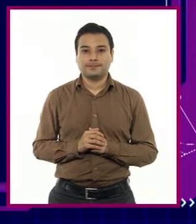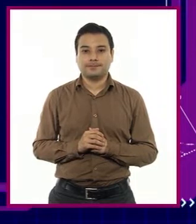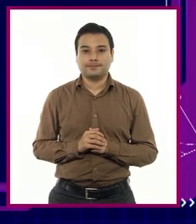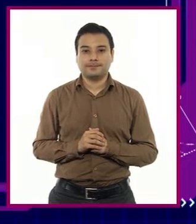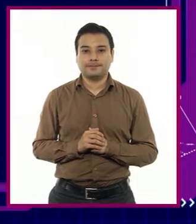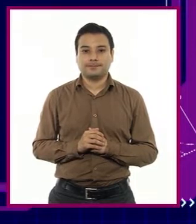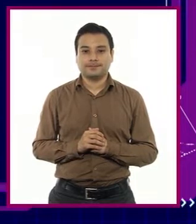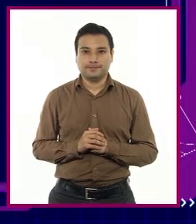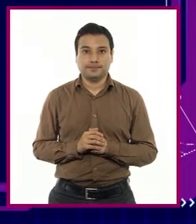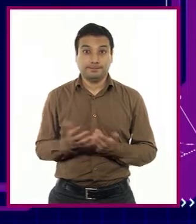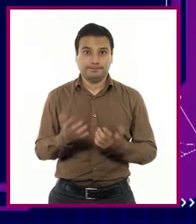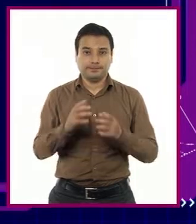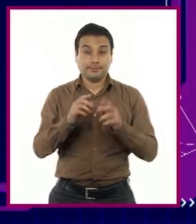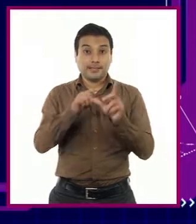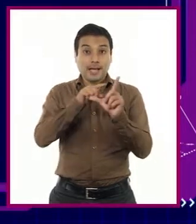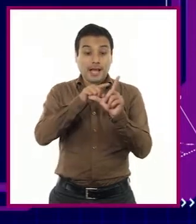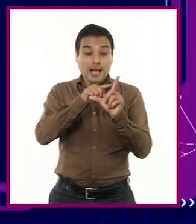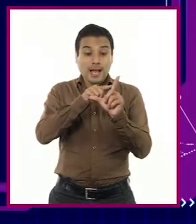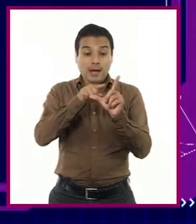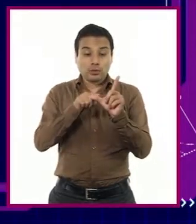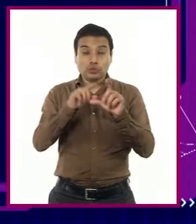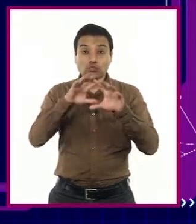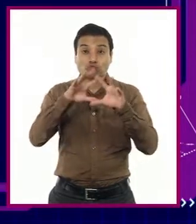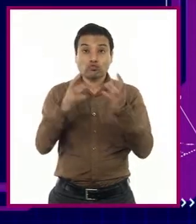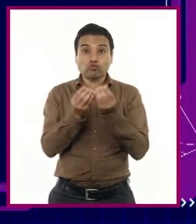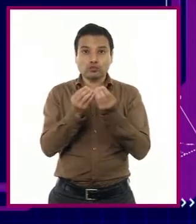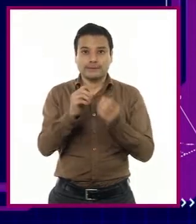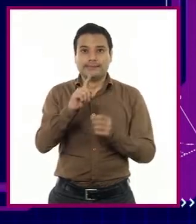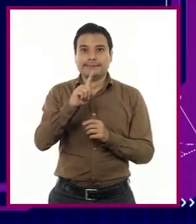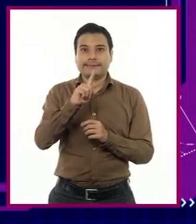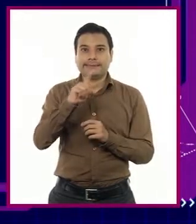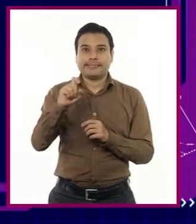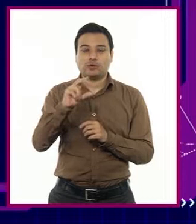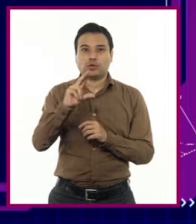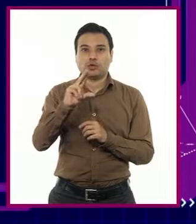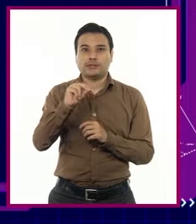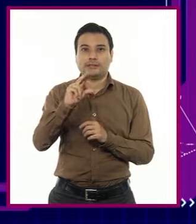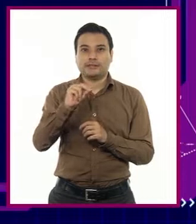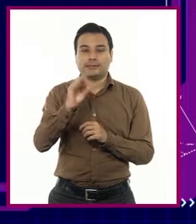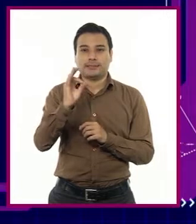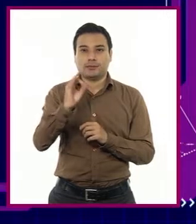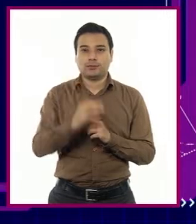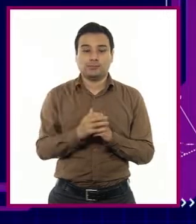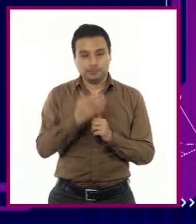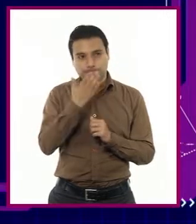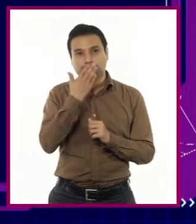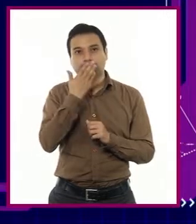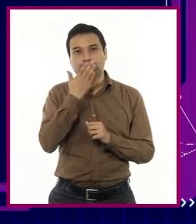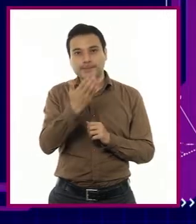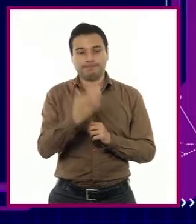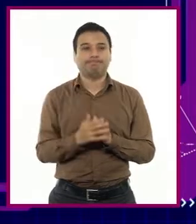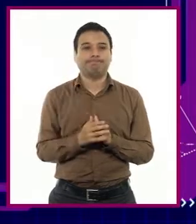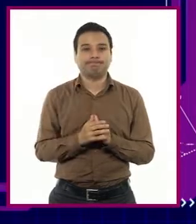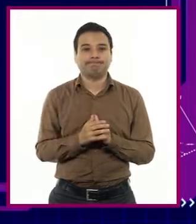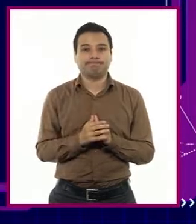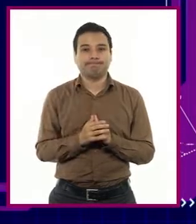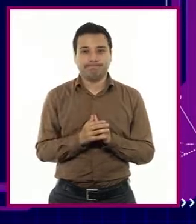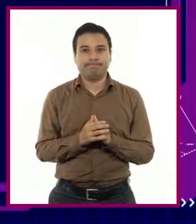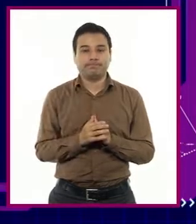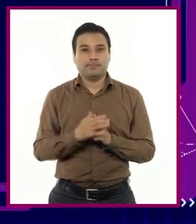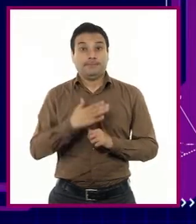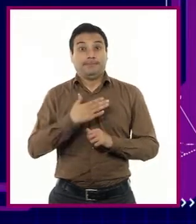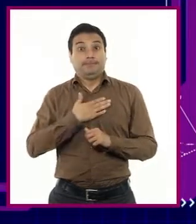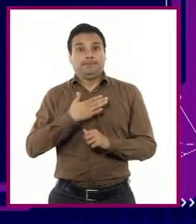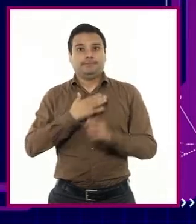lo sumamos, comprobamos que da como resultado 180 grados. Bien, maestra. Las medidas de los lados